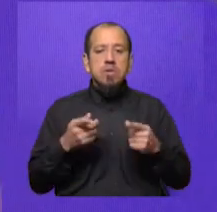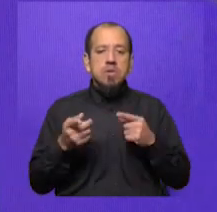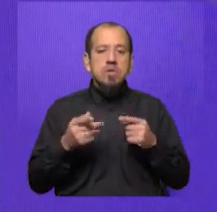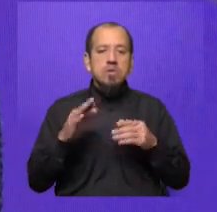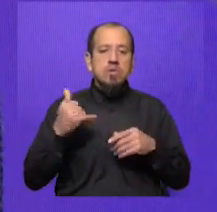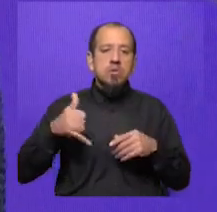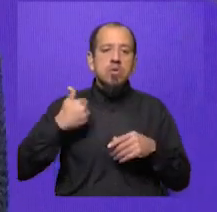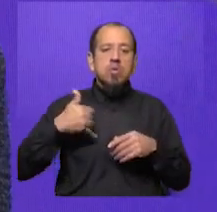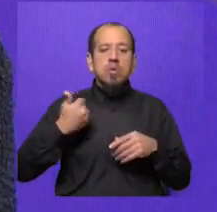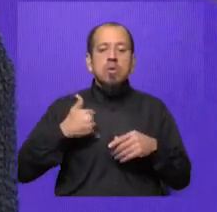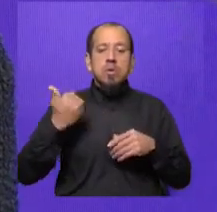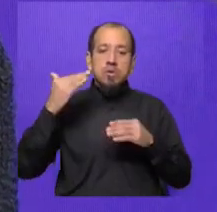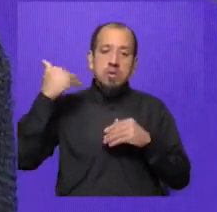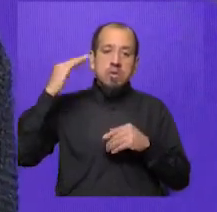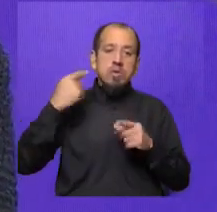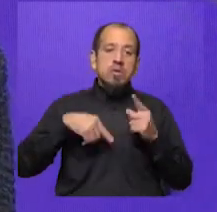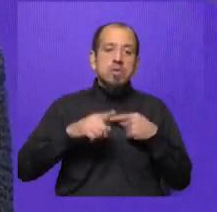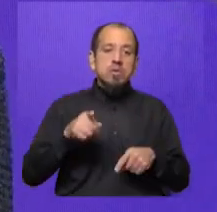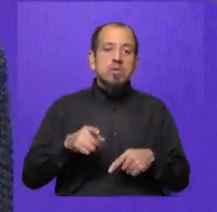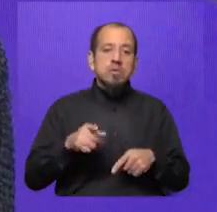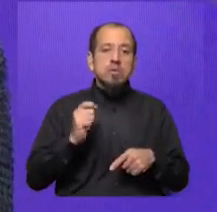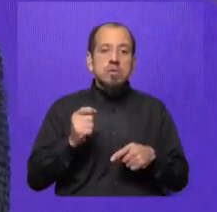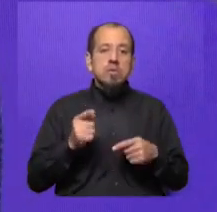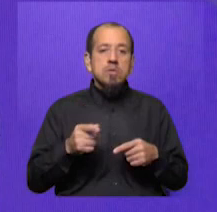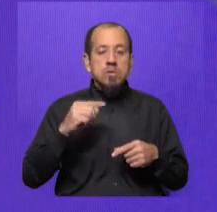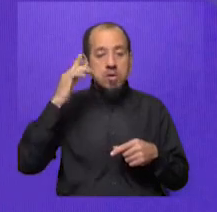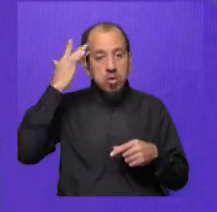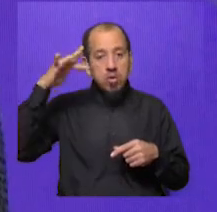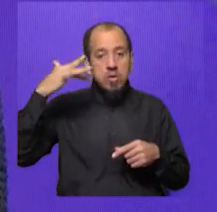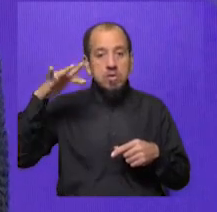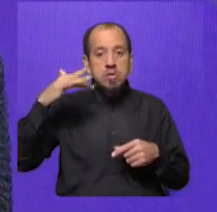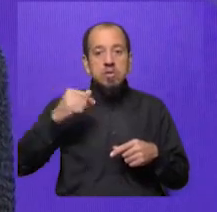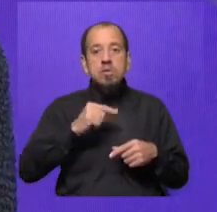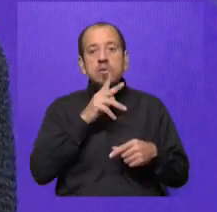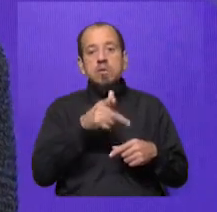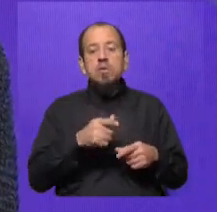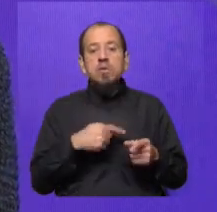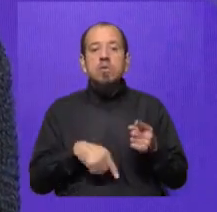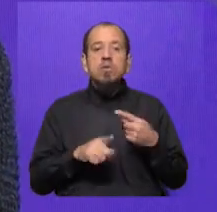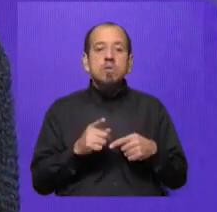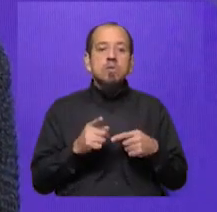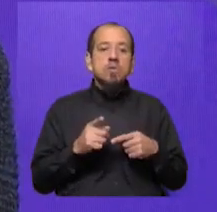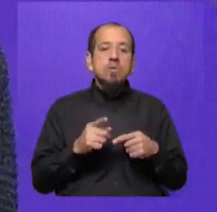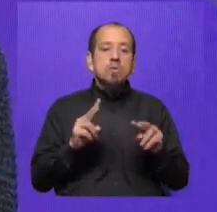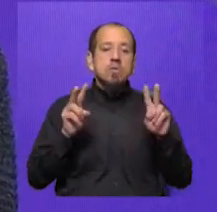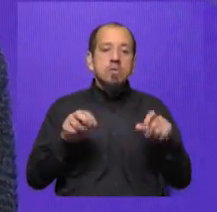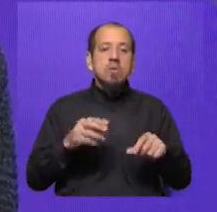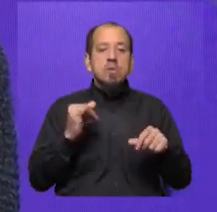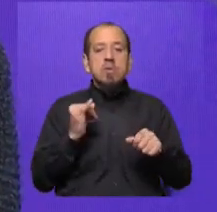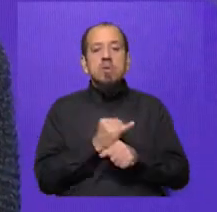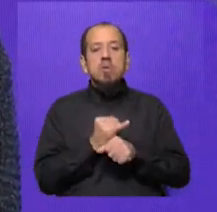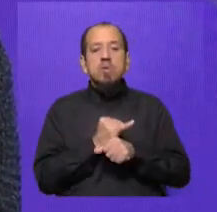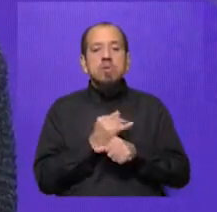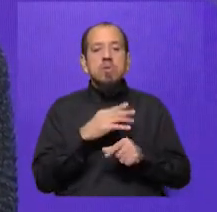jóvenes o más y este o quienes empezaron a ir de adolescentes ahora van con sus hijos y tal y en cuanto al tema de la industria